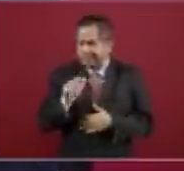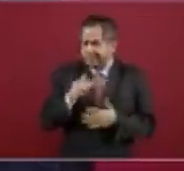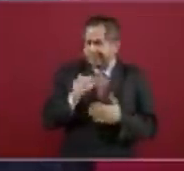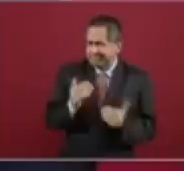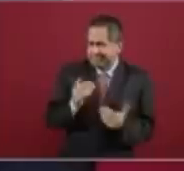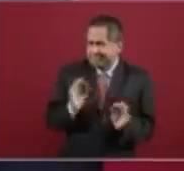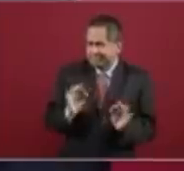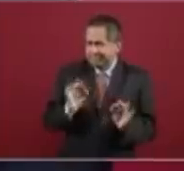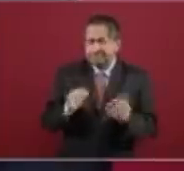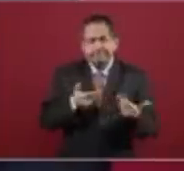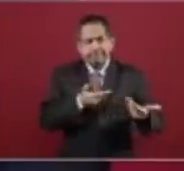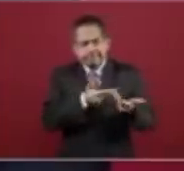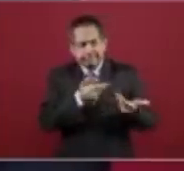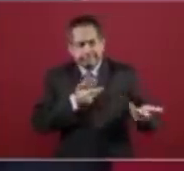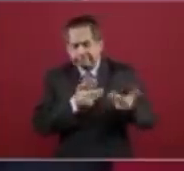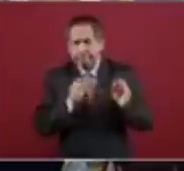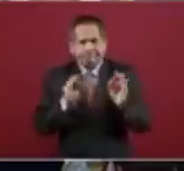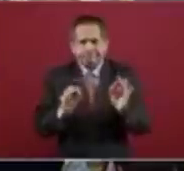vamos muy bien.